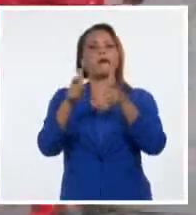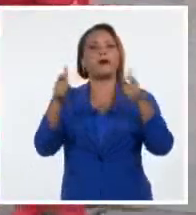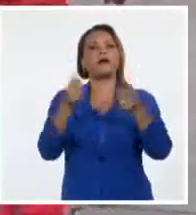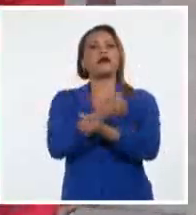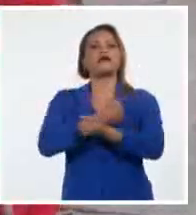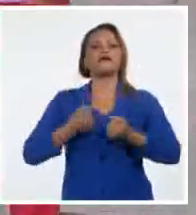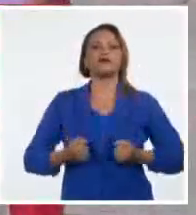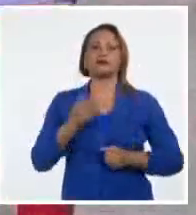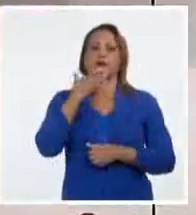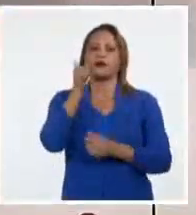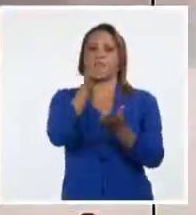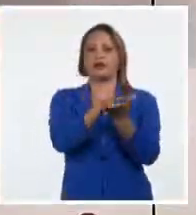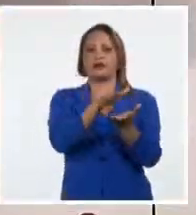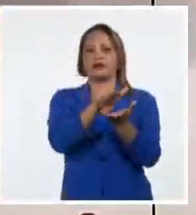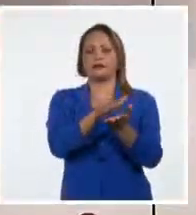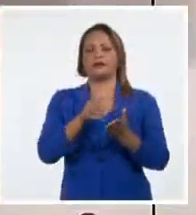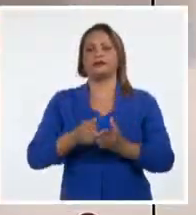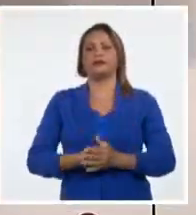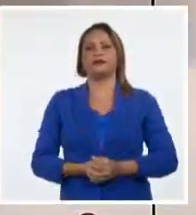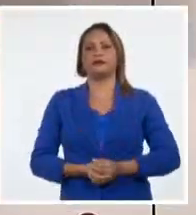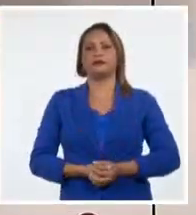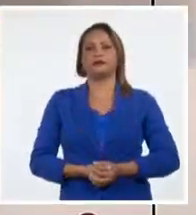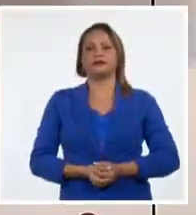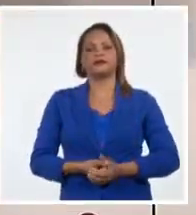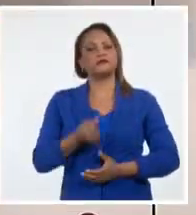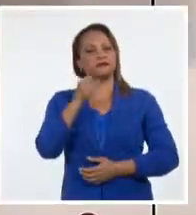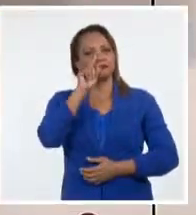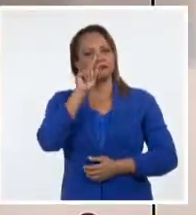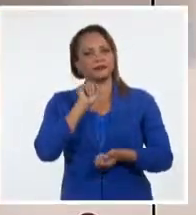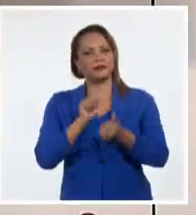sus esfuerzos de sus reservas. Así finalizan los deportes. Muy buenas tardes.